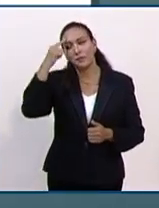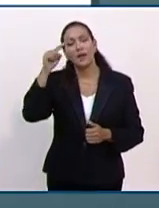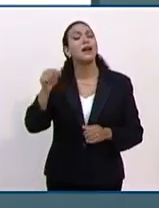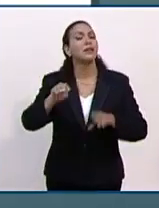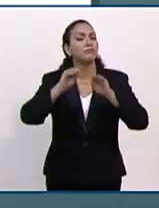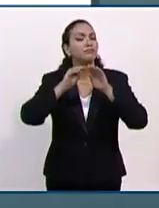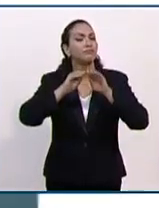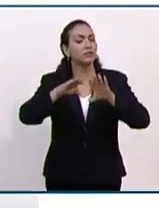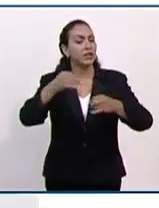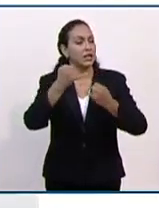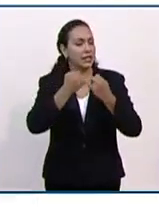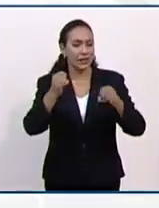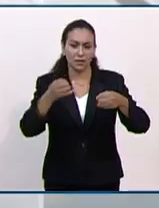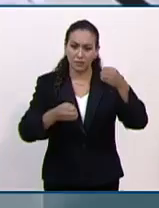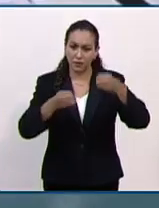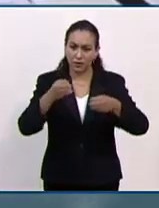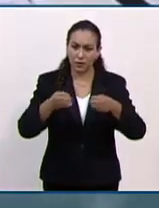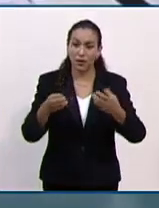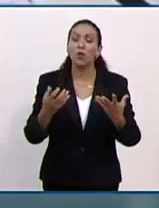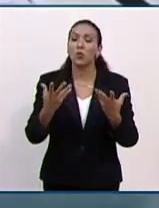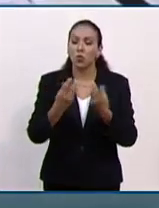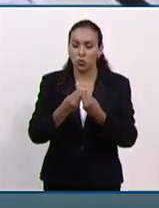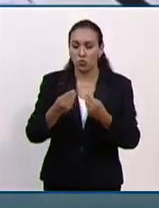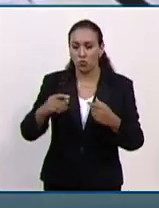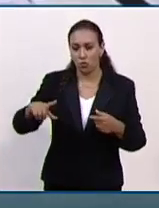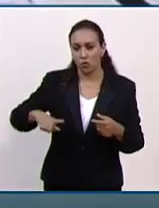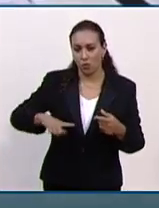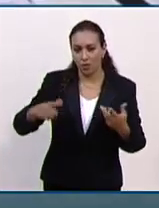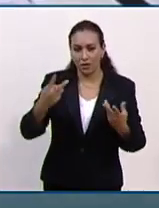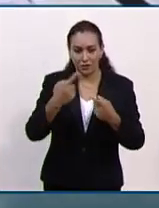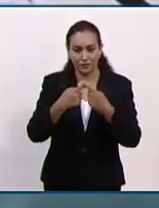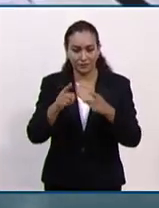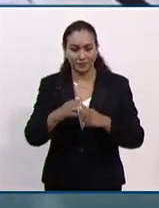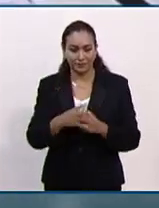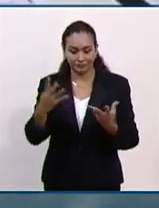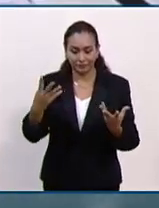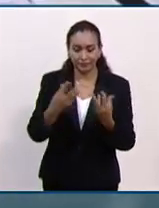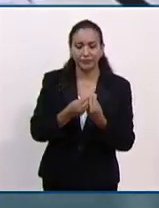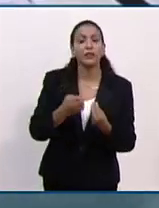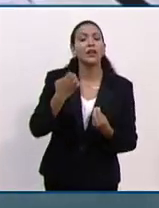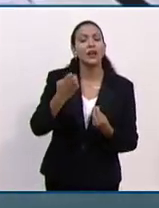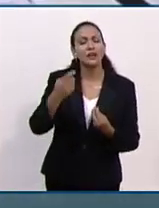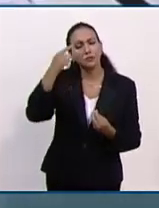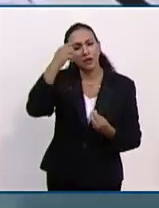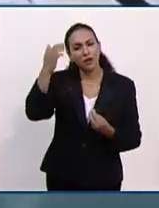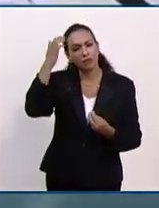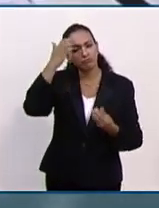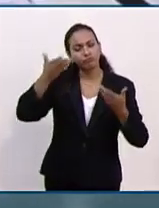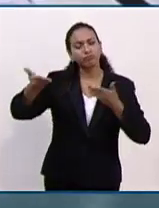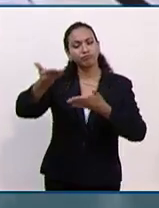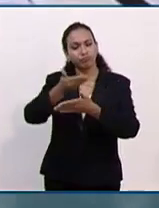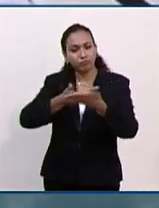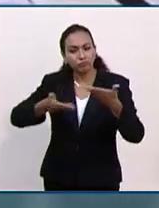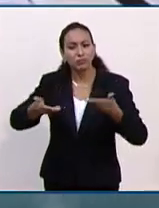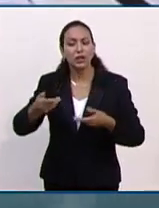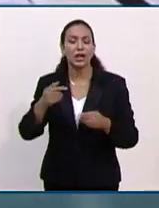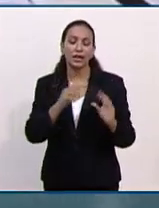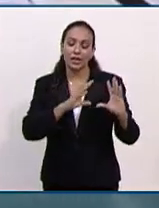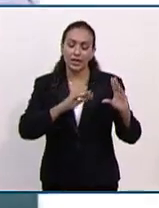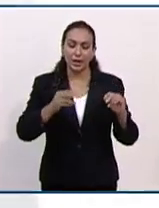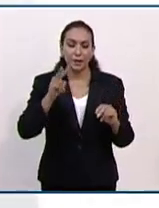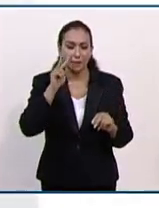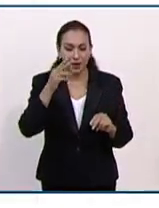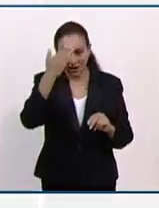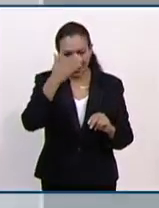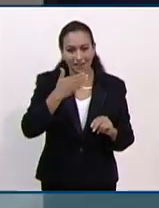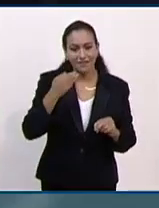independencia judicial entre los Estados miembros. Se busca facilitar el intercambio de conocimiento y el fortalecimiento de capacidades de las